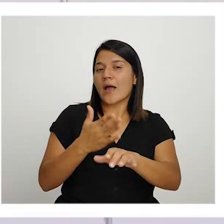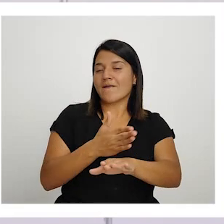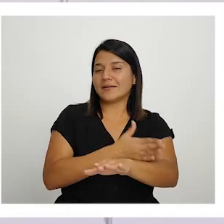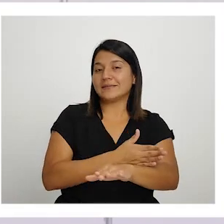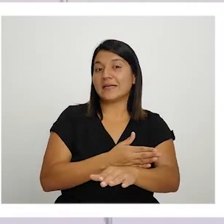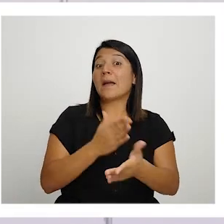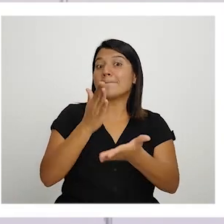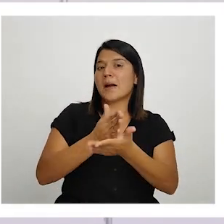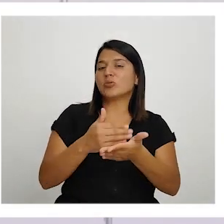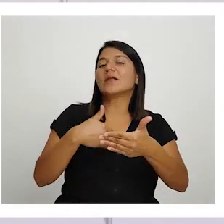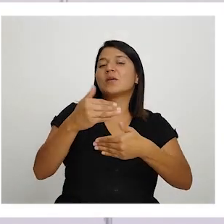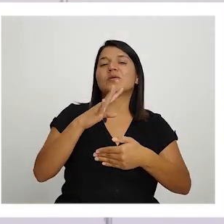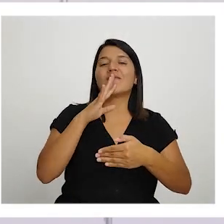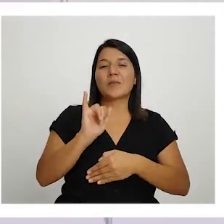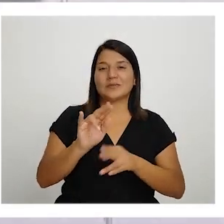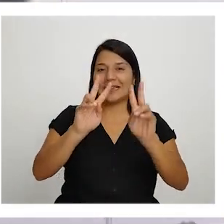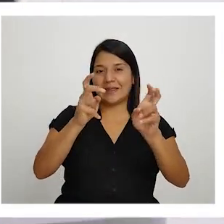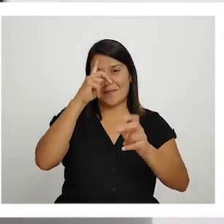venir hablamos de este tema para finalizar.